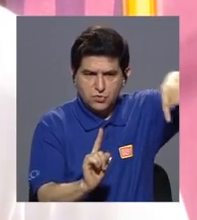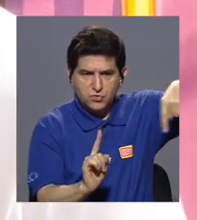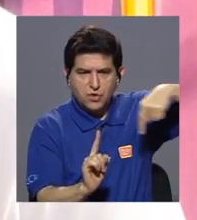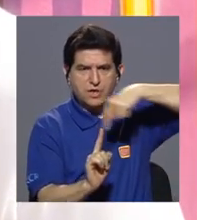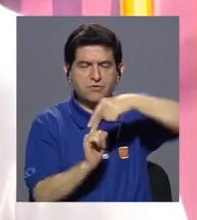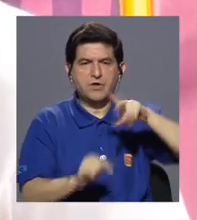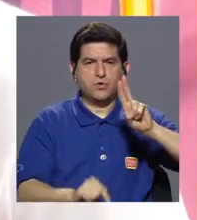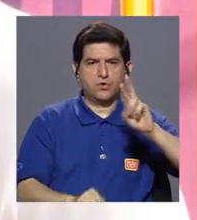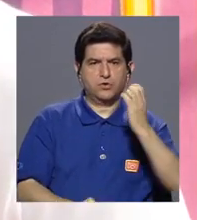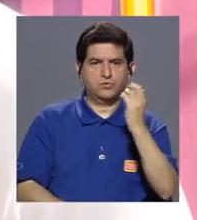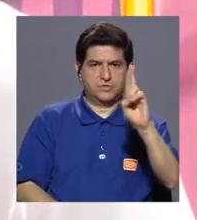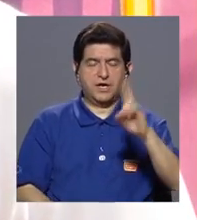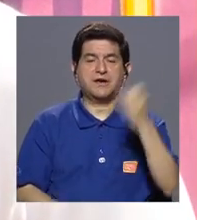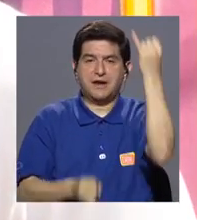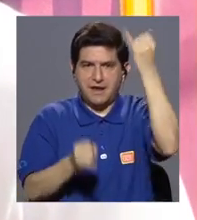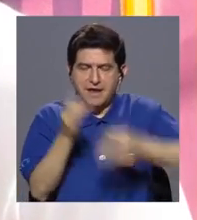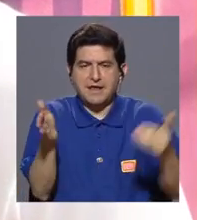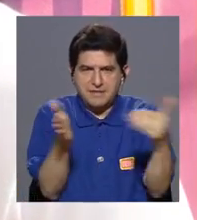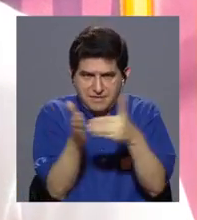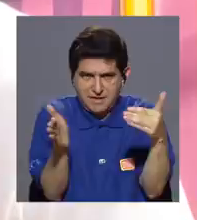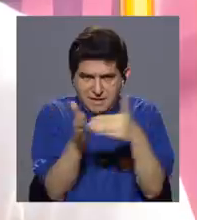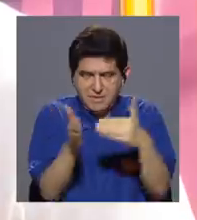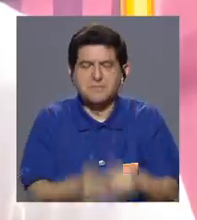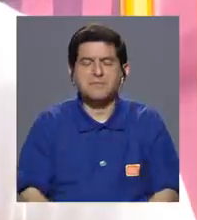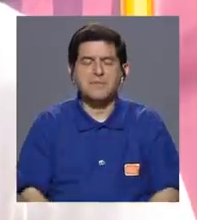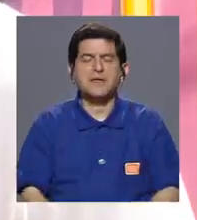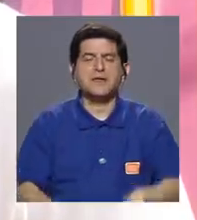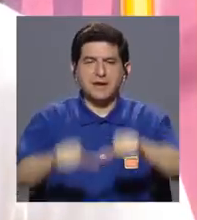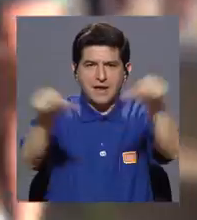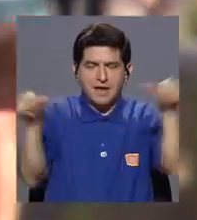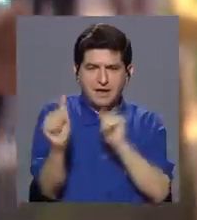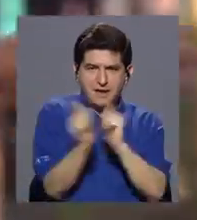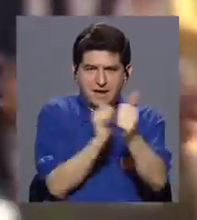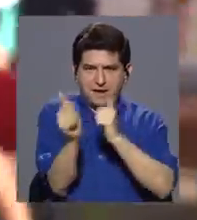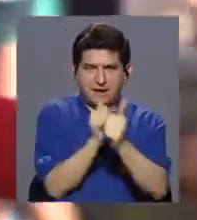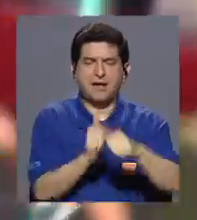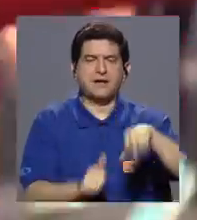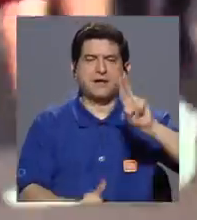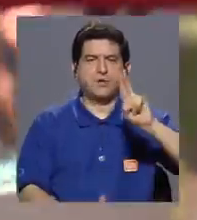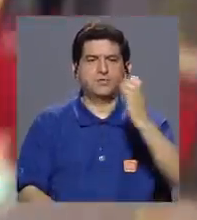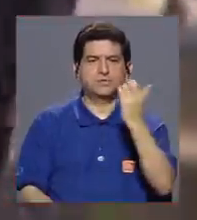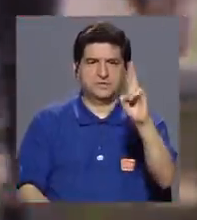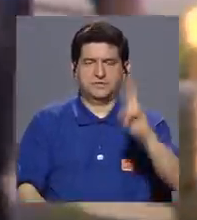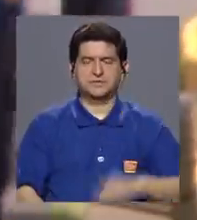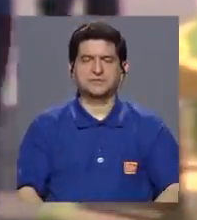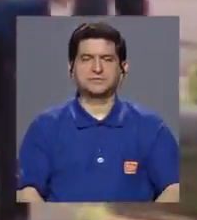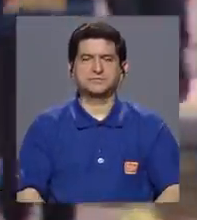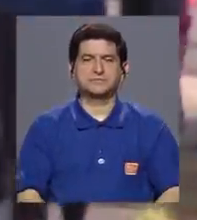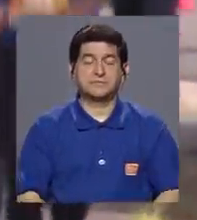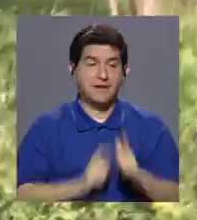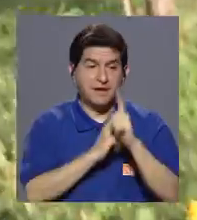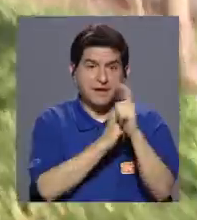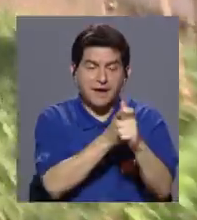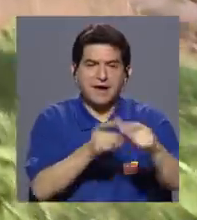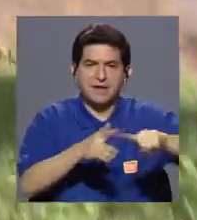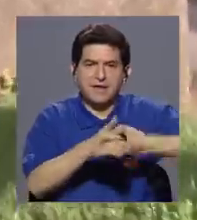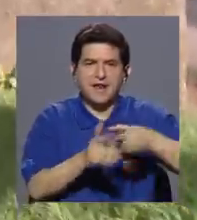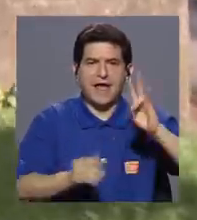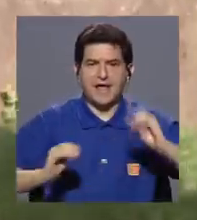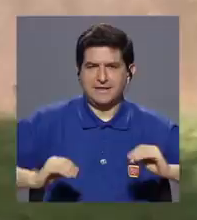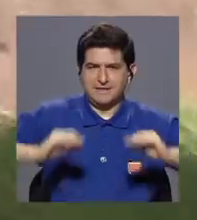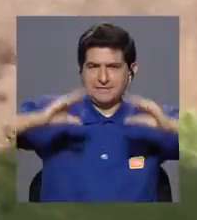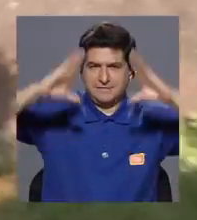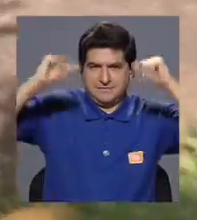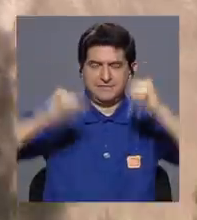milla universitaria y concluye nuevamente en las instalaciones deportivas de la Universidad de Costa Rica. La carrera sale a las 7